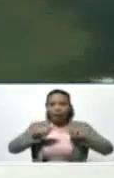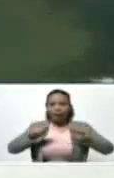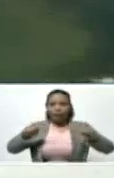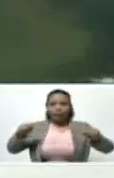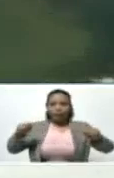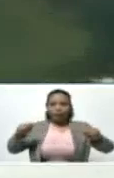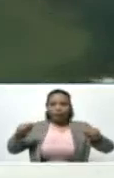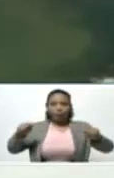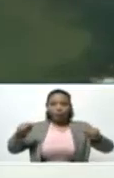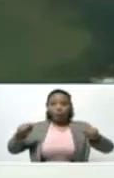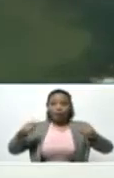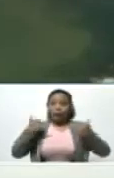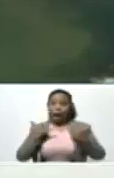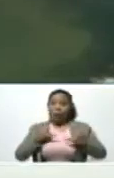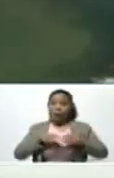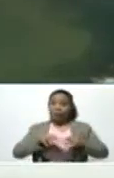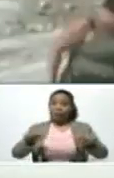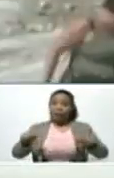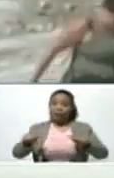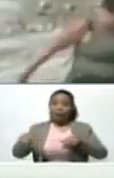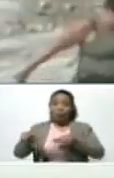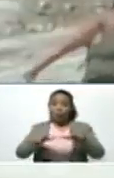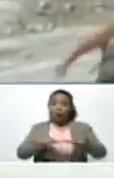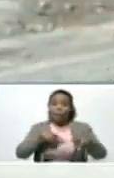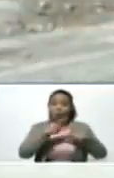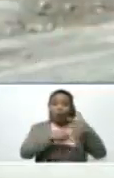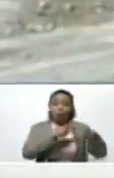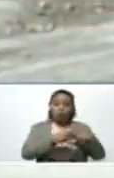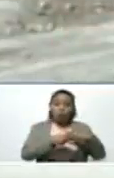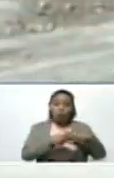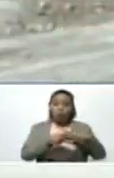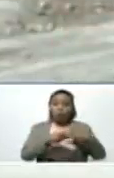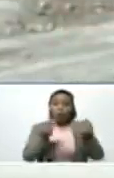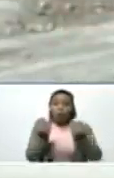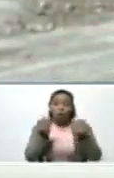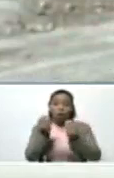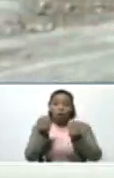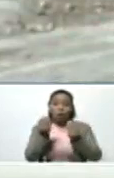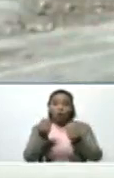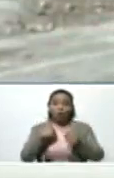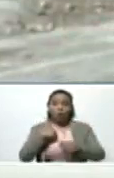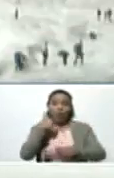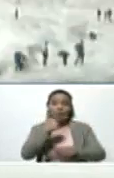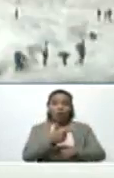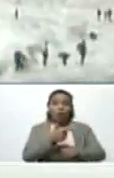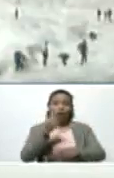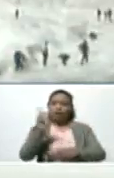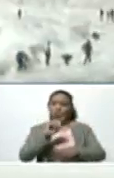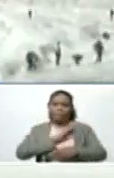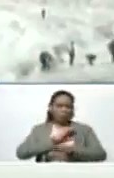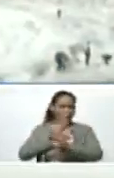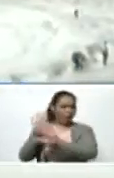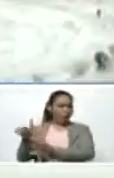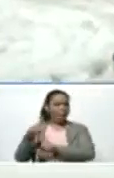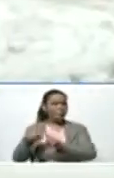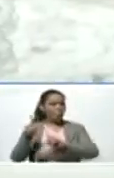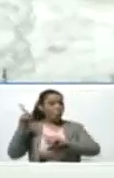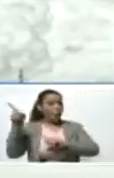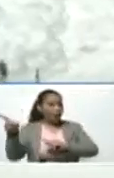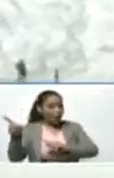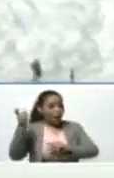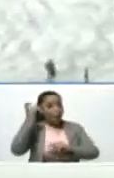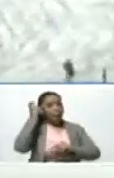de la tierra, que ahora es tierra y espacios productivos. Correcto. El sustrato de Saúl, como yo le digo, que no es de él, pero fue